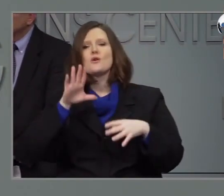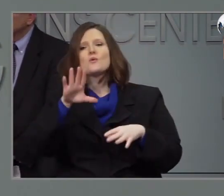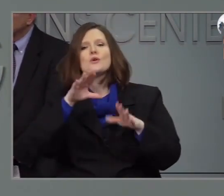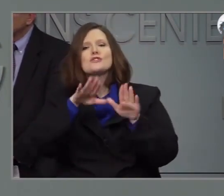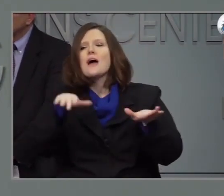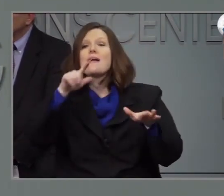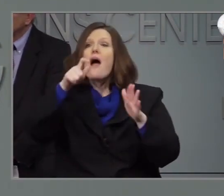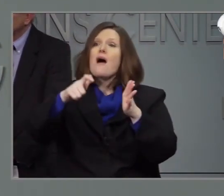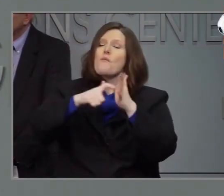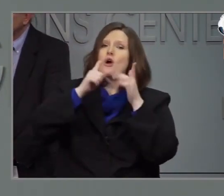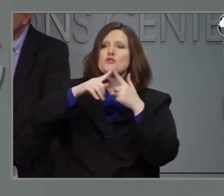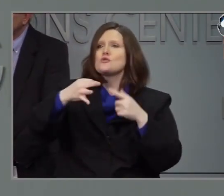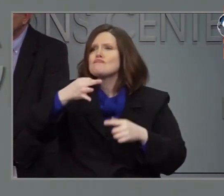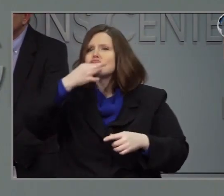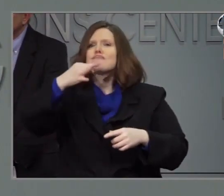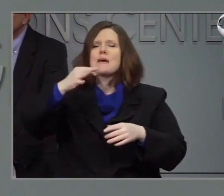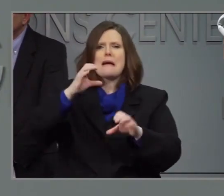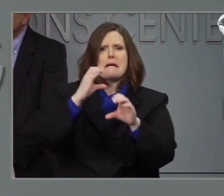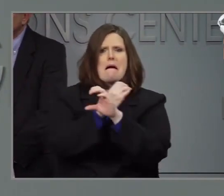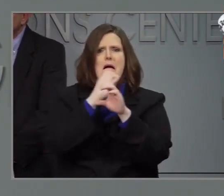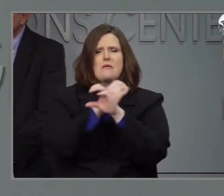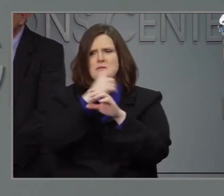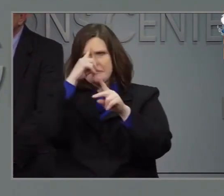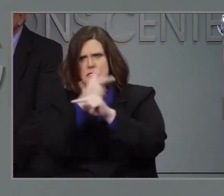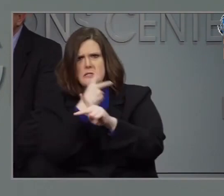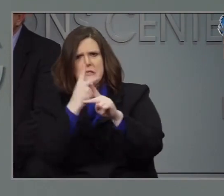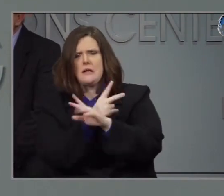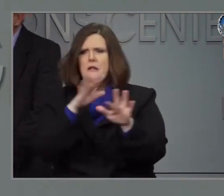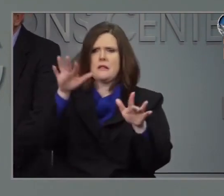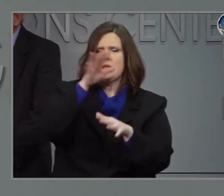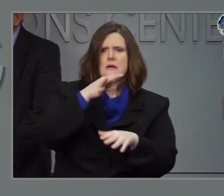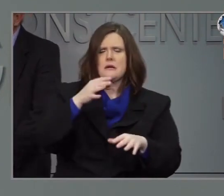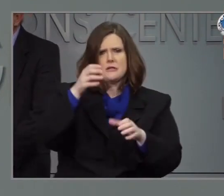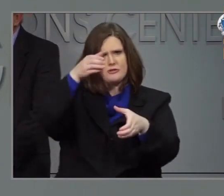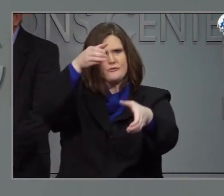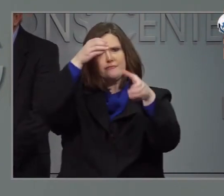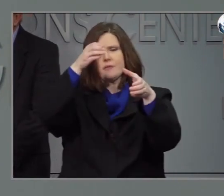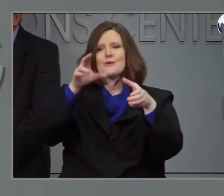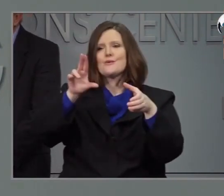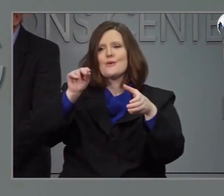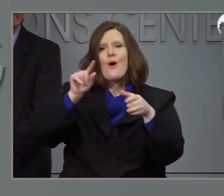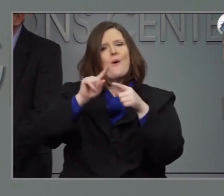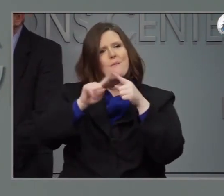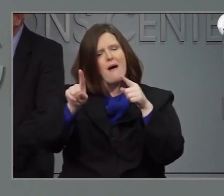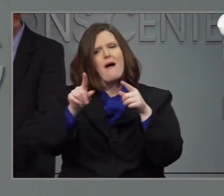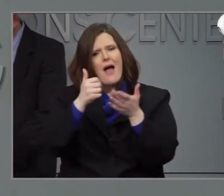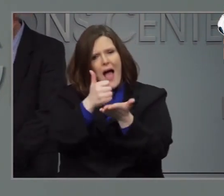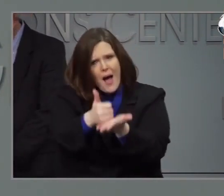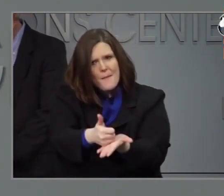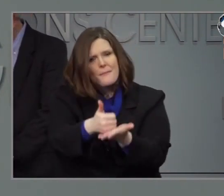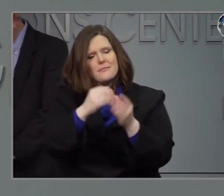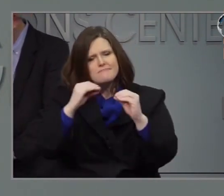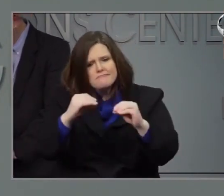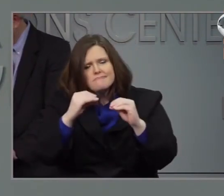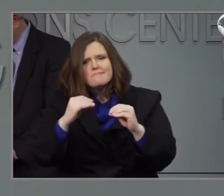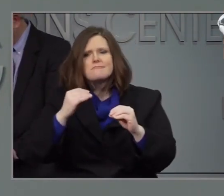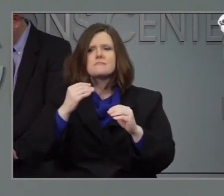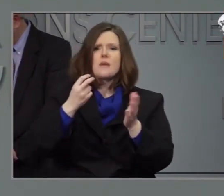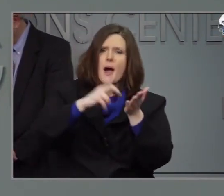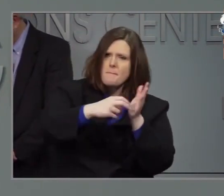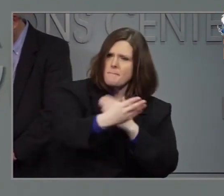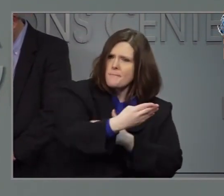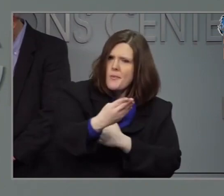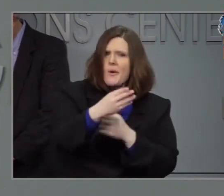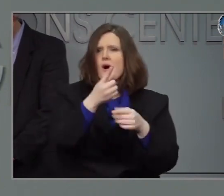niño no tiene que dominar la clase de cálculo sin embargo permita que sigan aprendiendo levanten lozanne a una